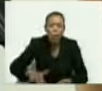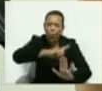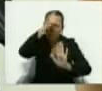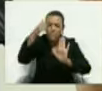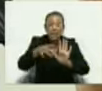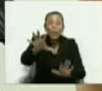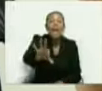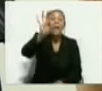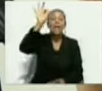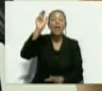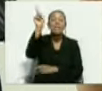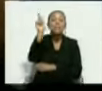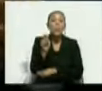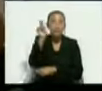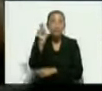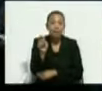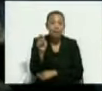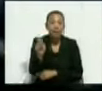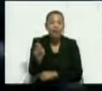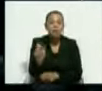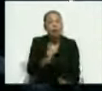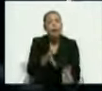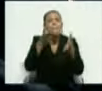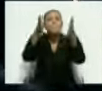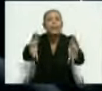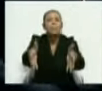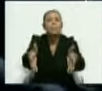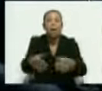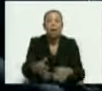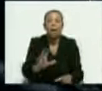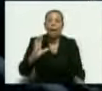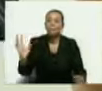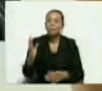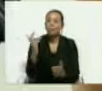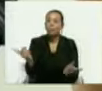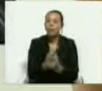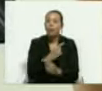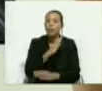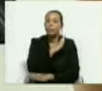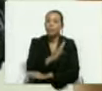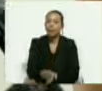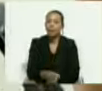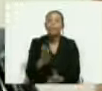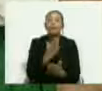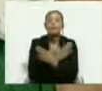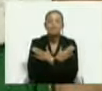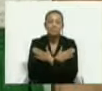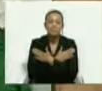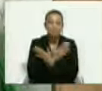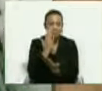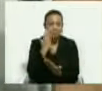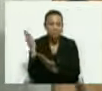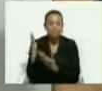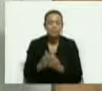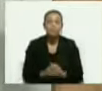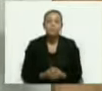eligió como diputada, os lo premie. En caso contrario, que os lo demande. Felicitaciones, América.